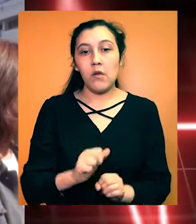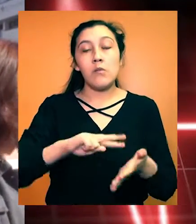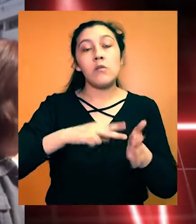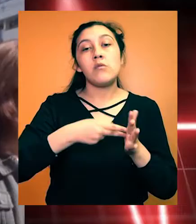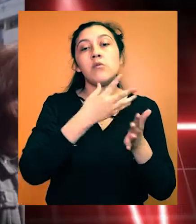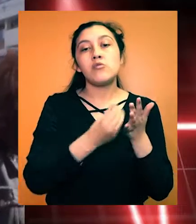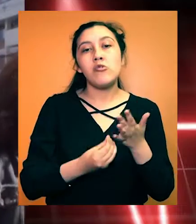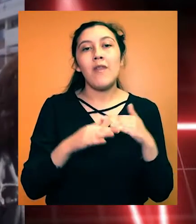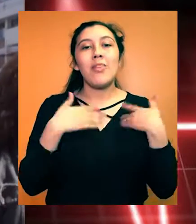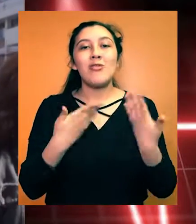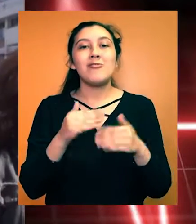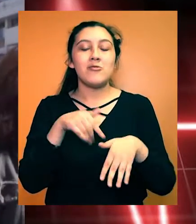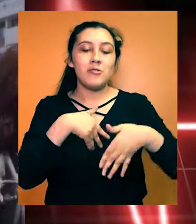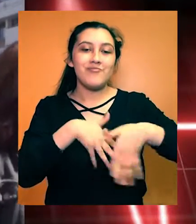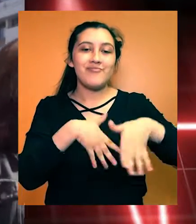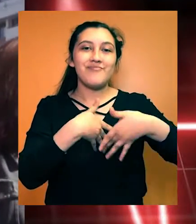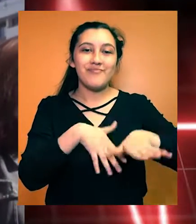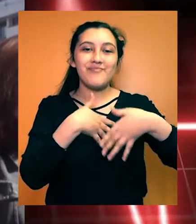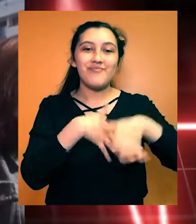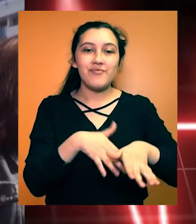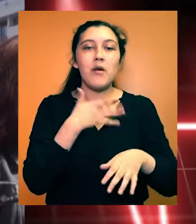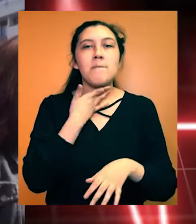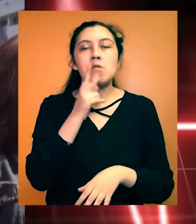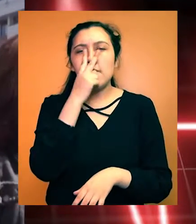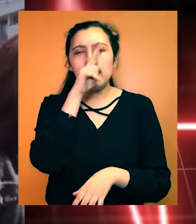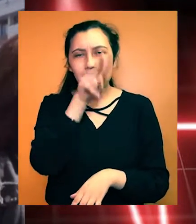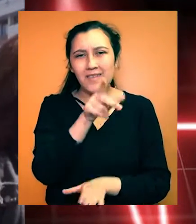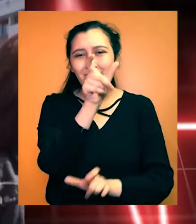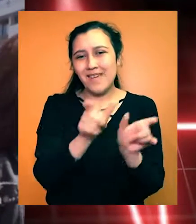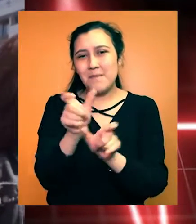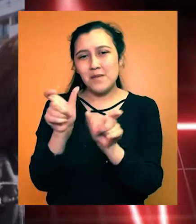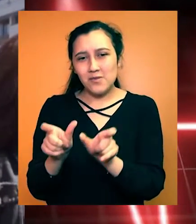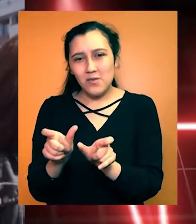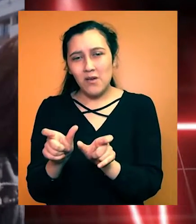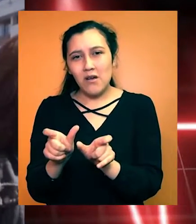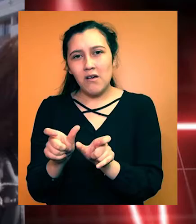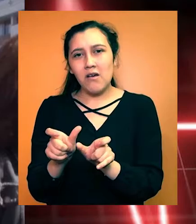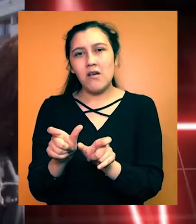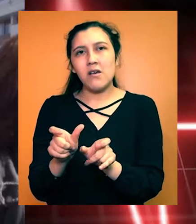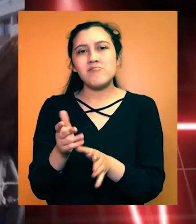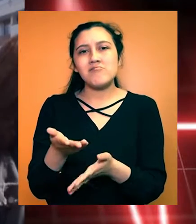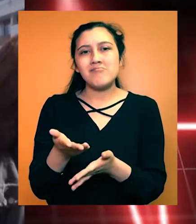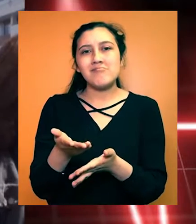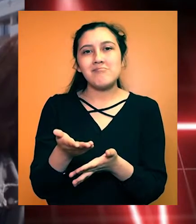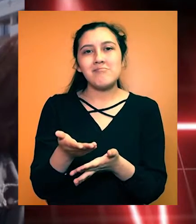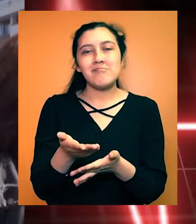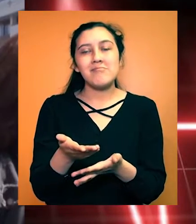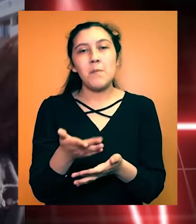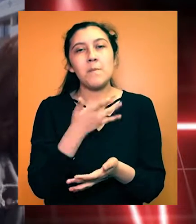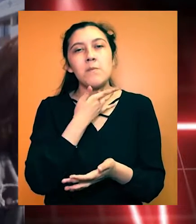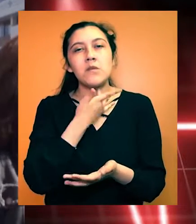que podría haber alguna solución. Es por eso que estamos hoy día acá, porque viendo el tema humano, o sea, no calificó el tema humano